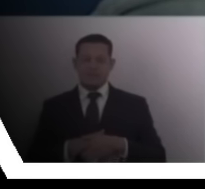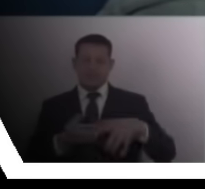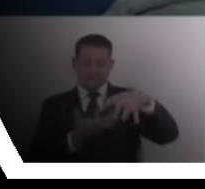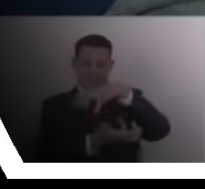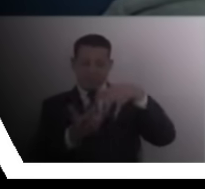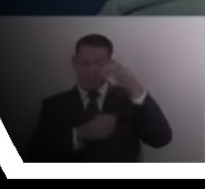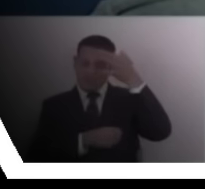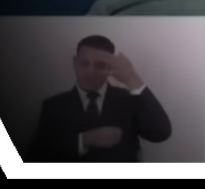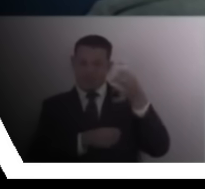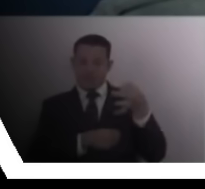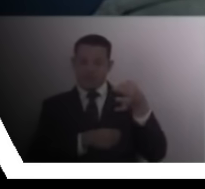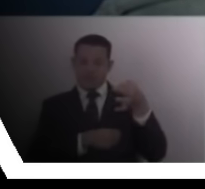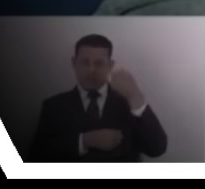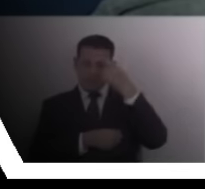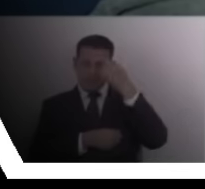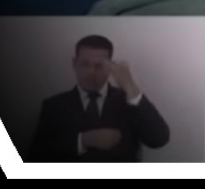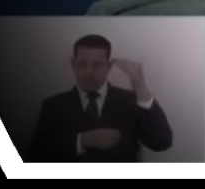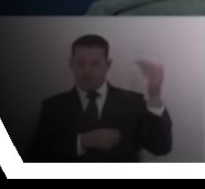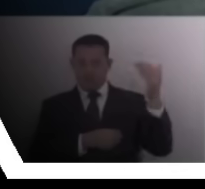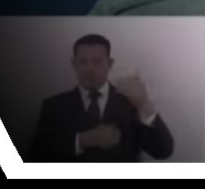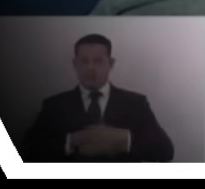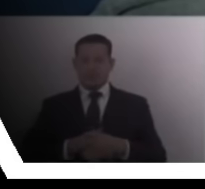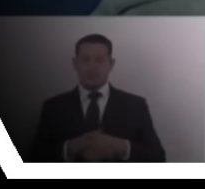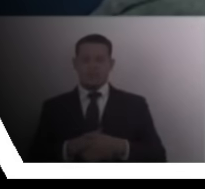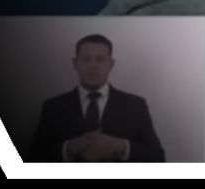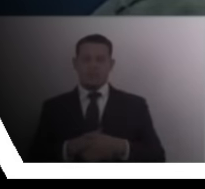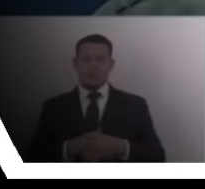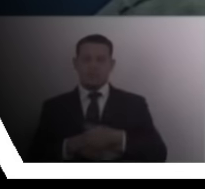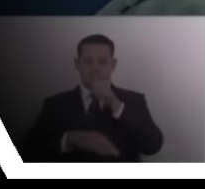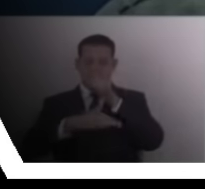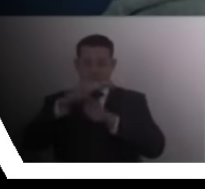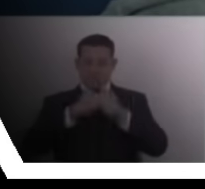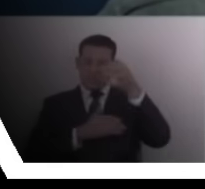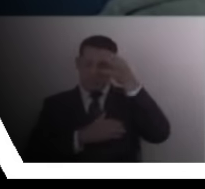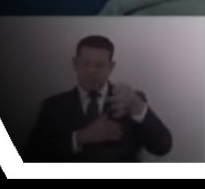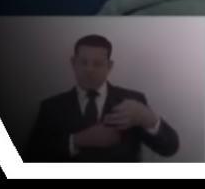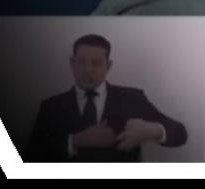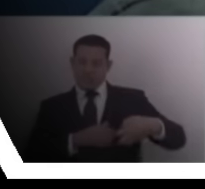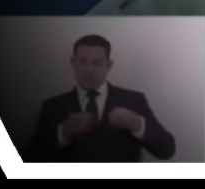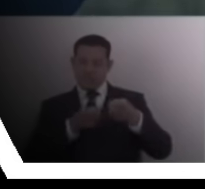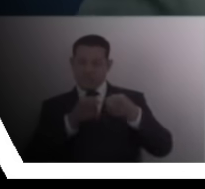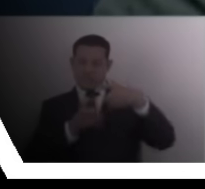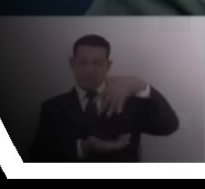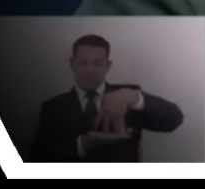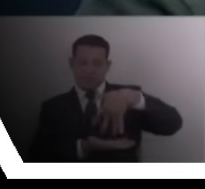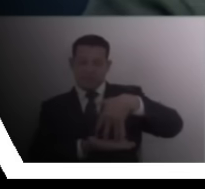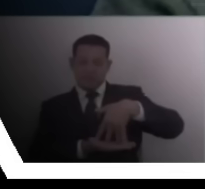mezclados con la fe, políticos que se esconden en la fe para engañar y manipular a su